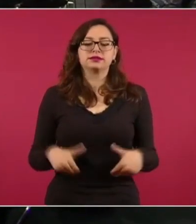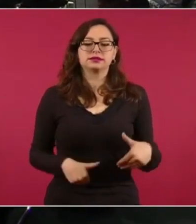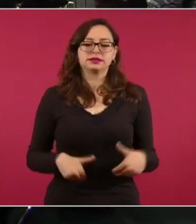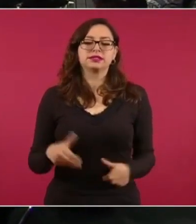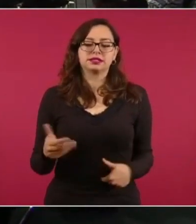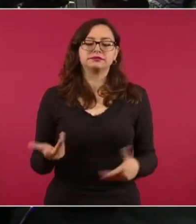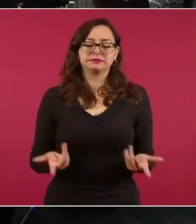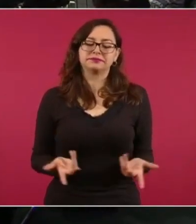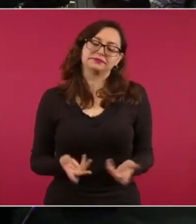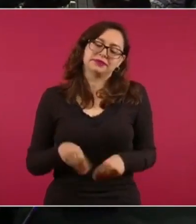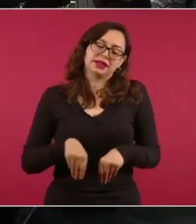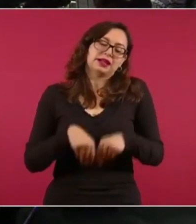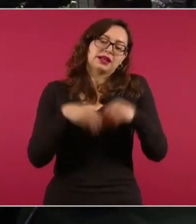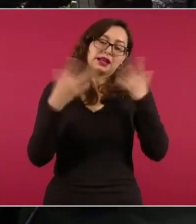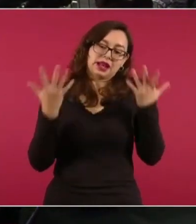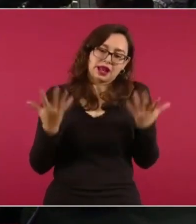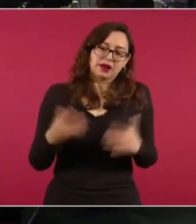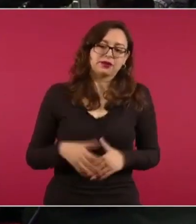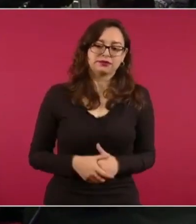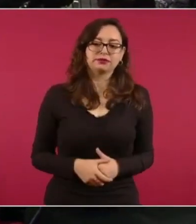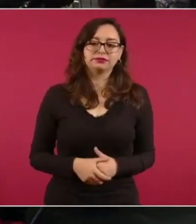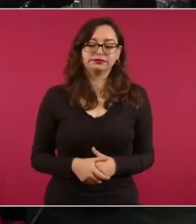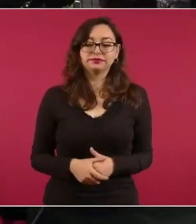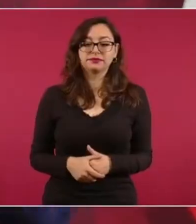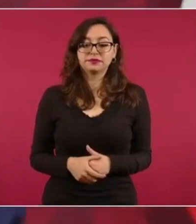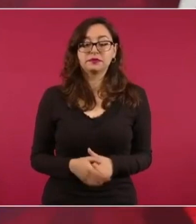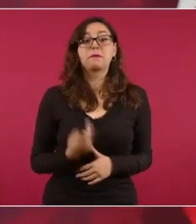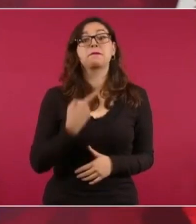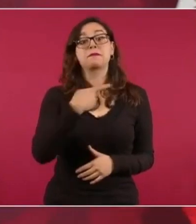no hayan participado